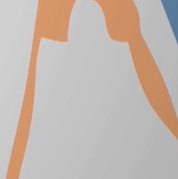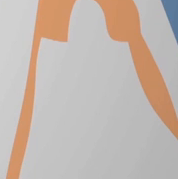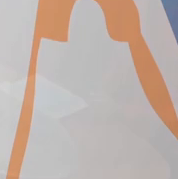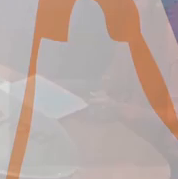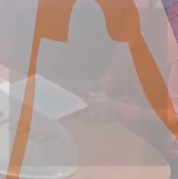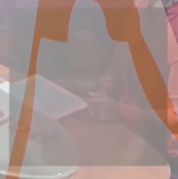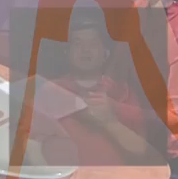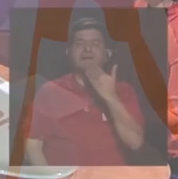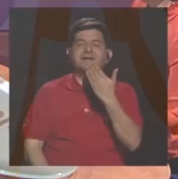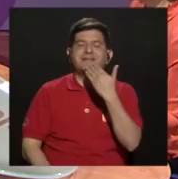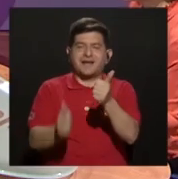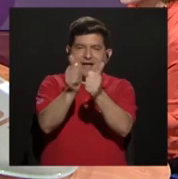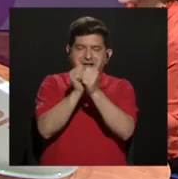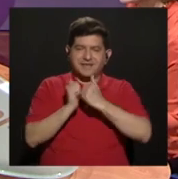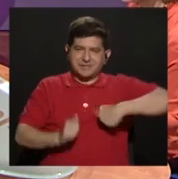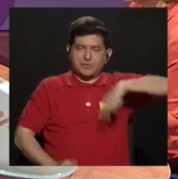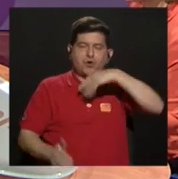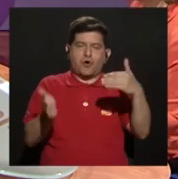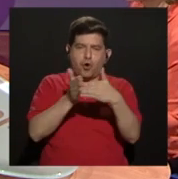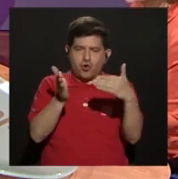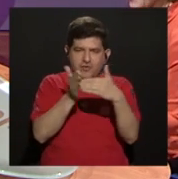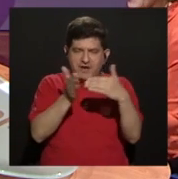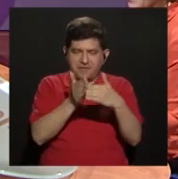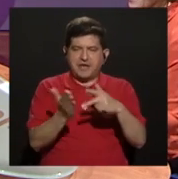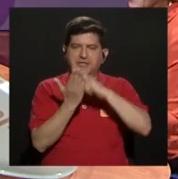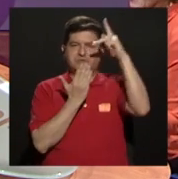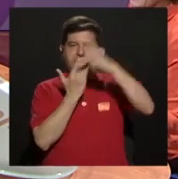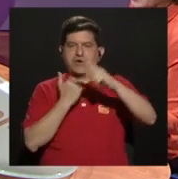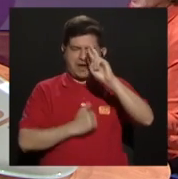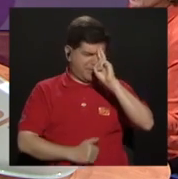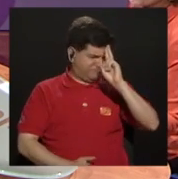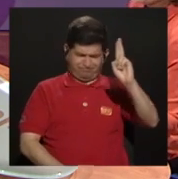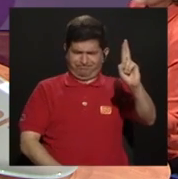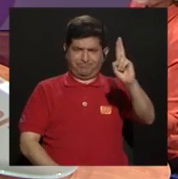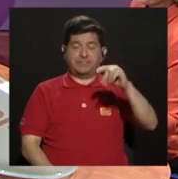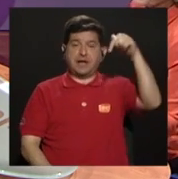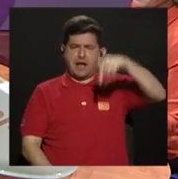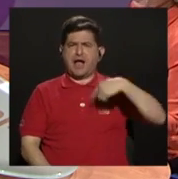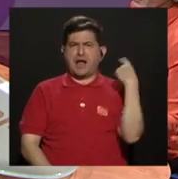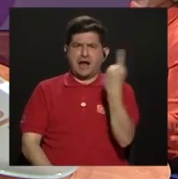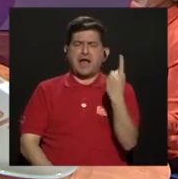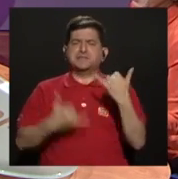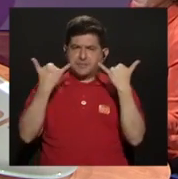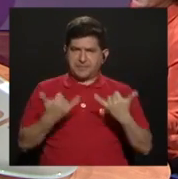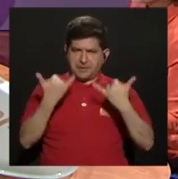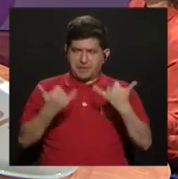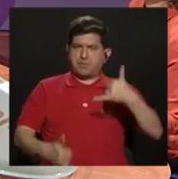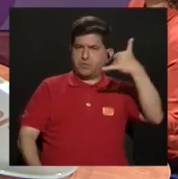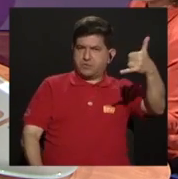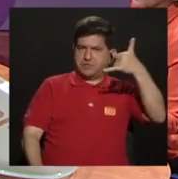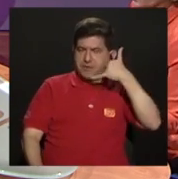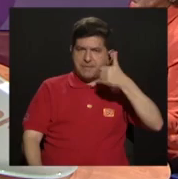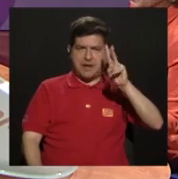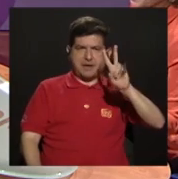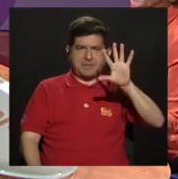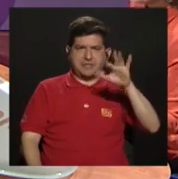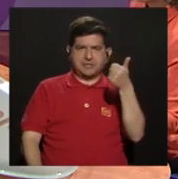Gracias por acompañarnos una vez más en Irreverencias. Estamos, como siempre, en vivo y puede llamarnos al